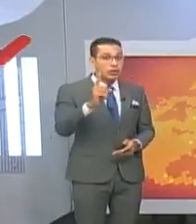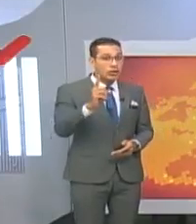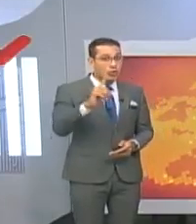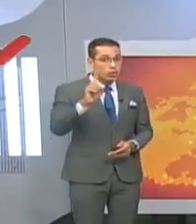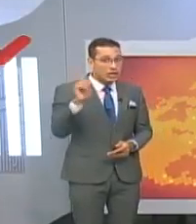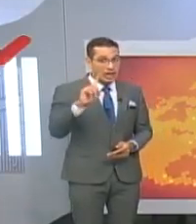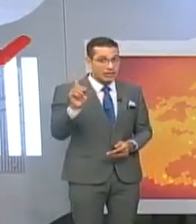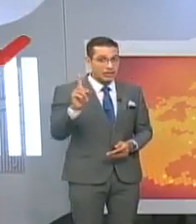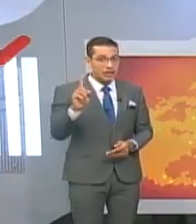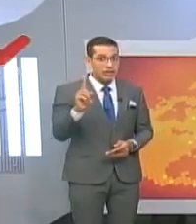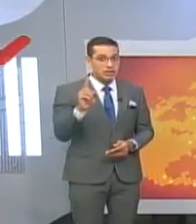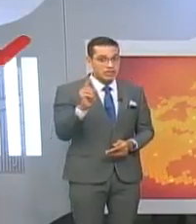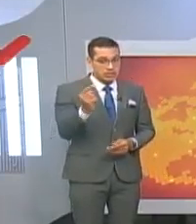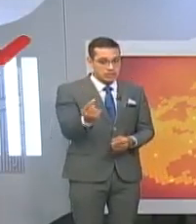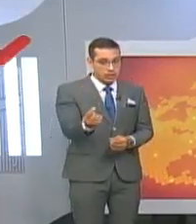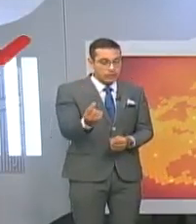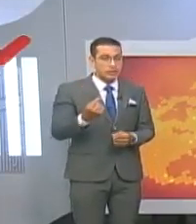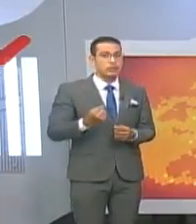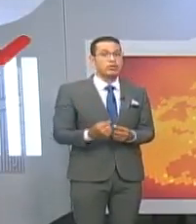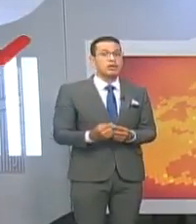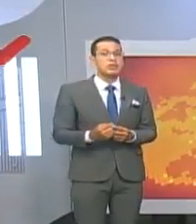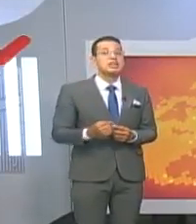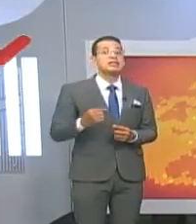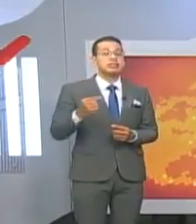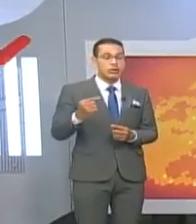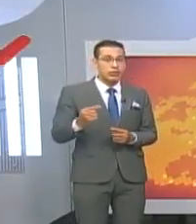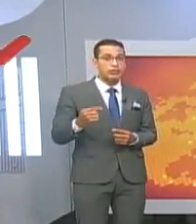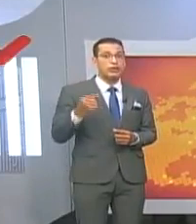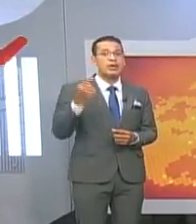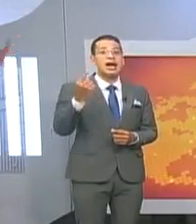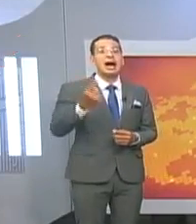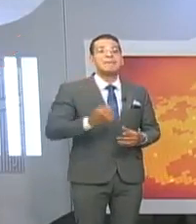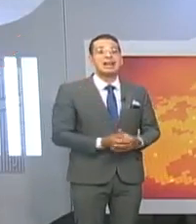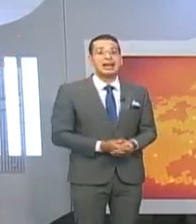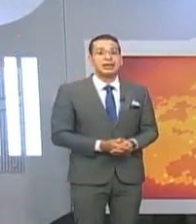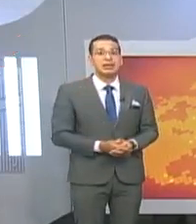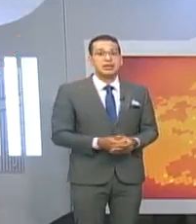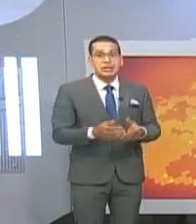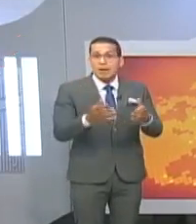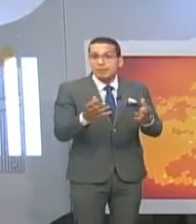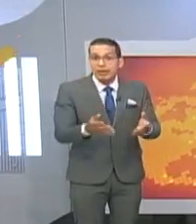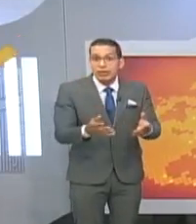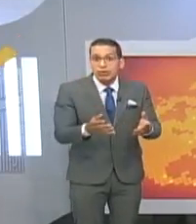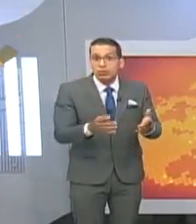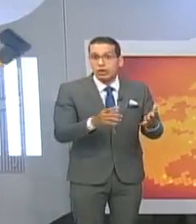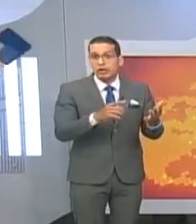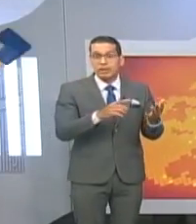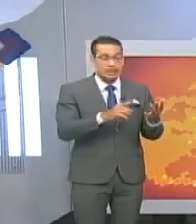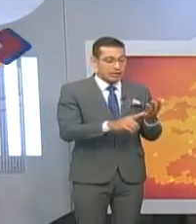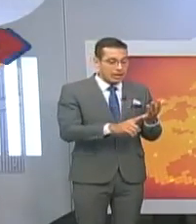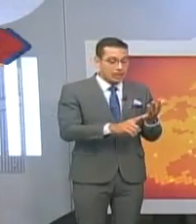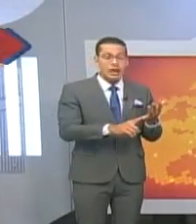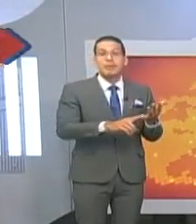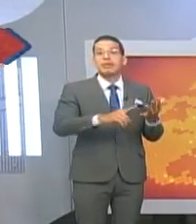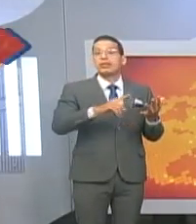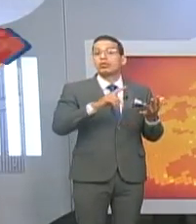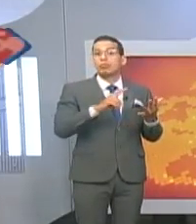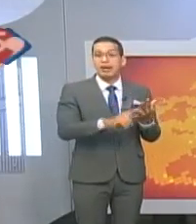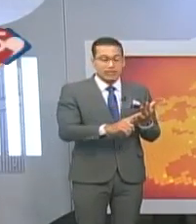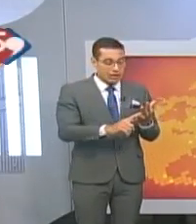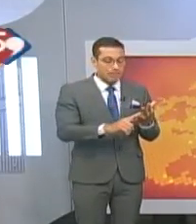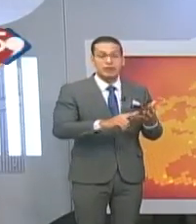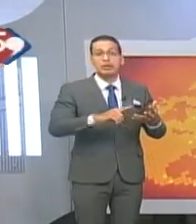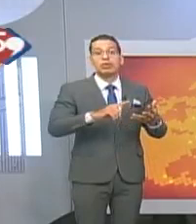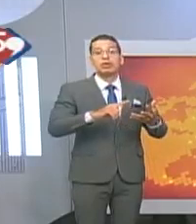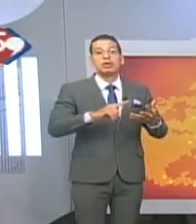A los traidores no lo quiere nadie, ni de dónde traicionaron, ni hacia dónde fueron a parar. Y han perdido su carrera militar, han perdido